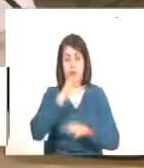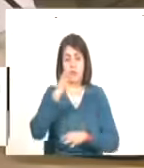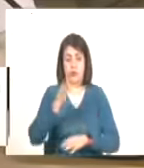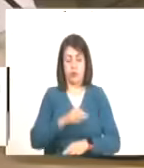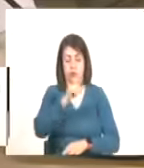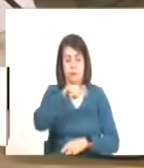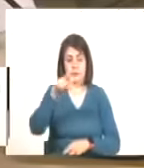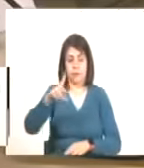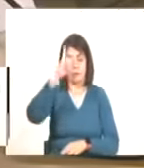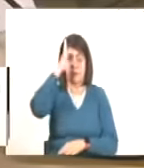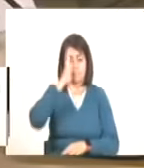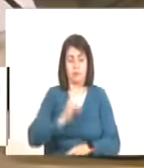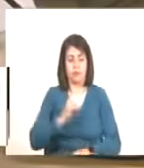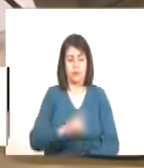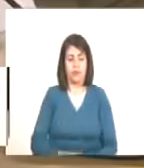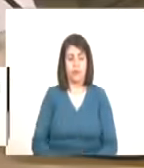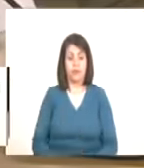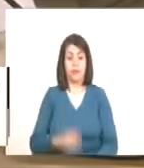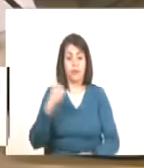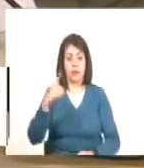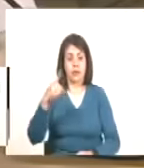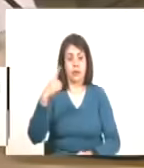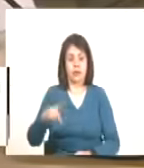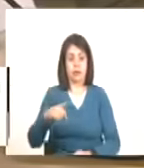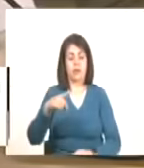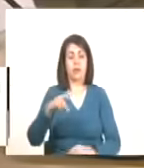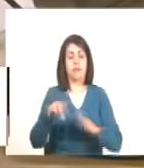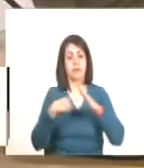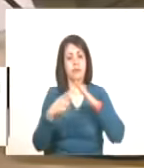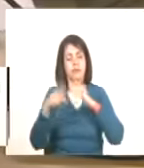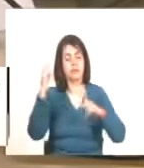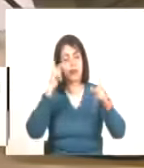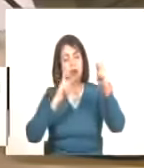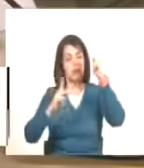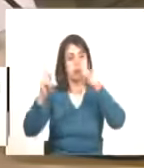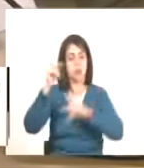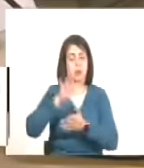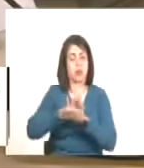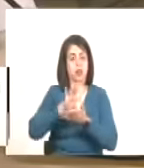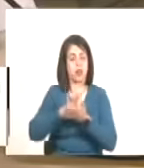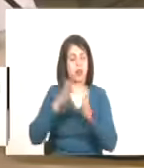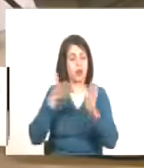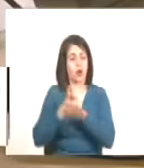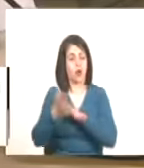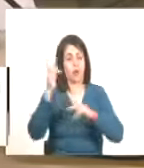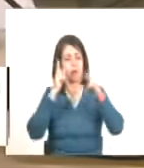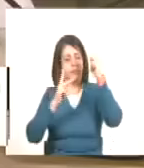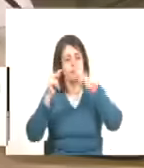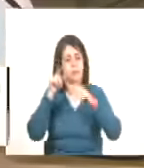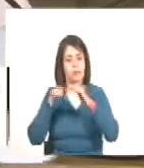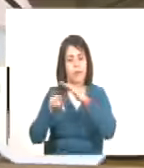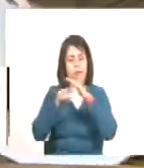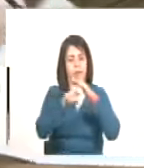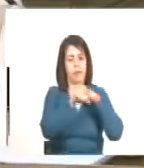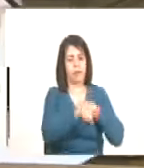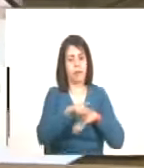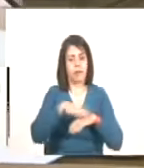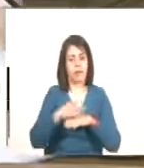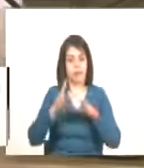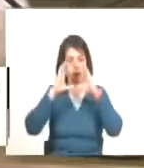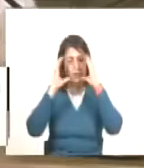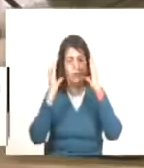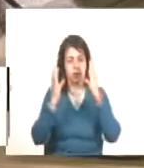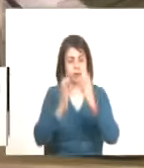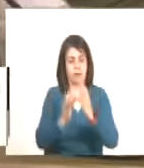Garantizar a las personas con discapacidad el derecho a la recreación y esparcimiento mediante el turismo accesible y con